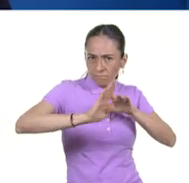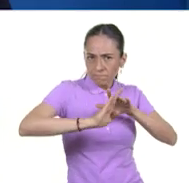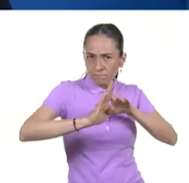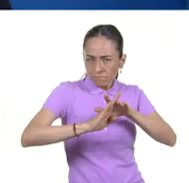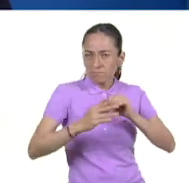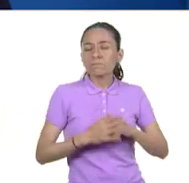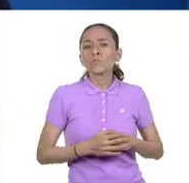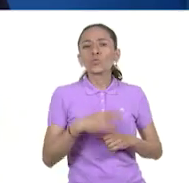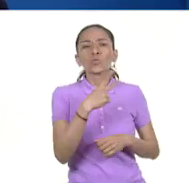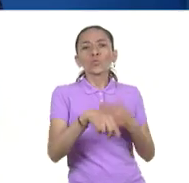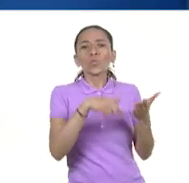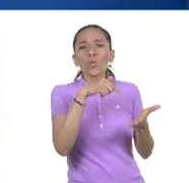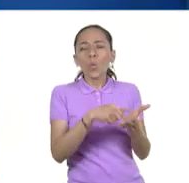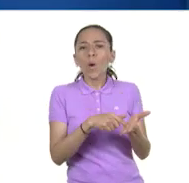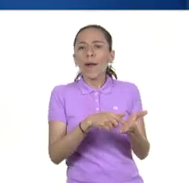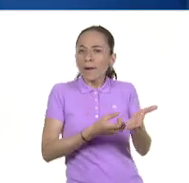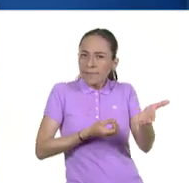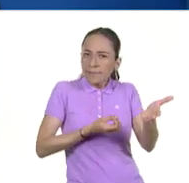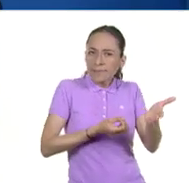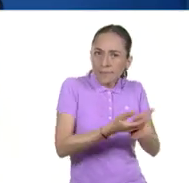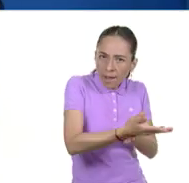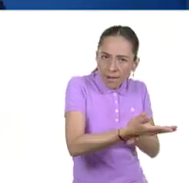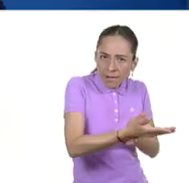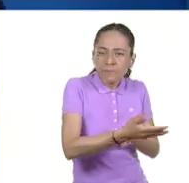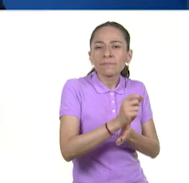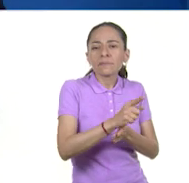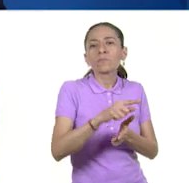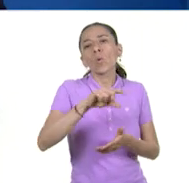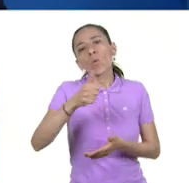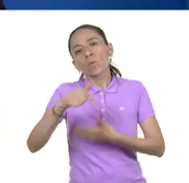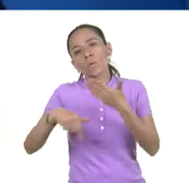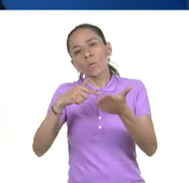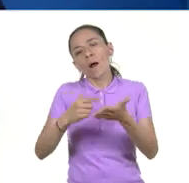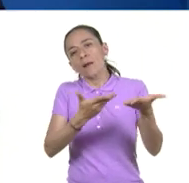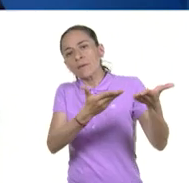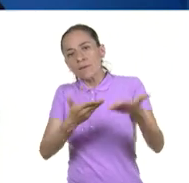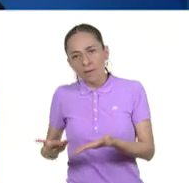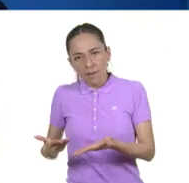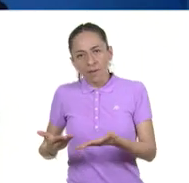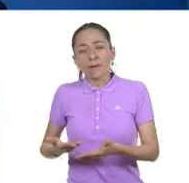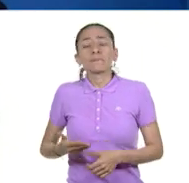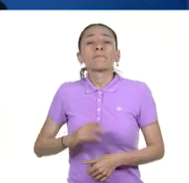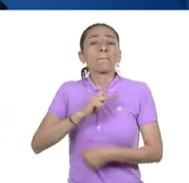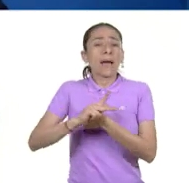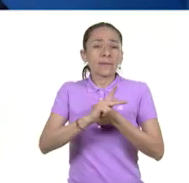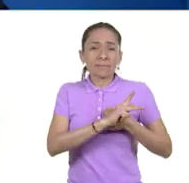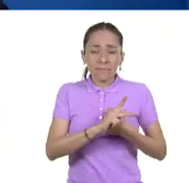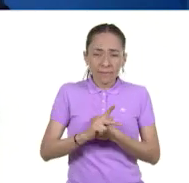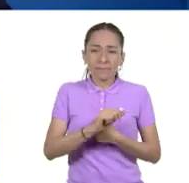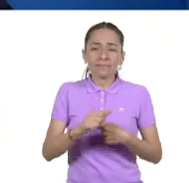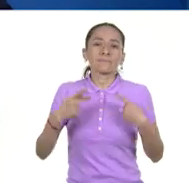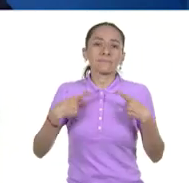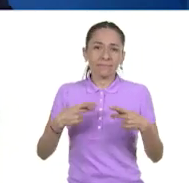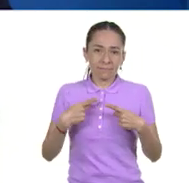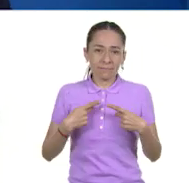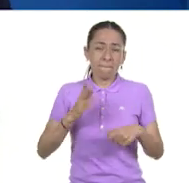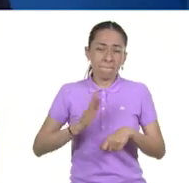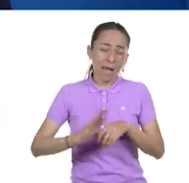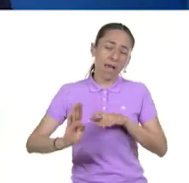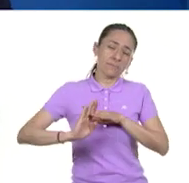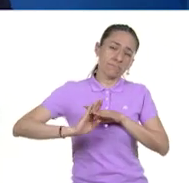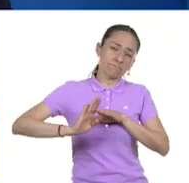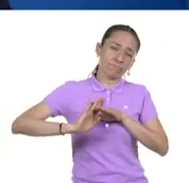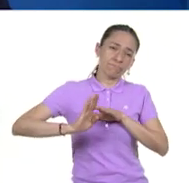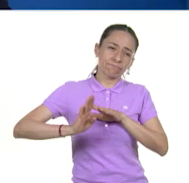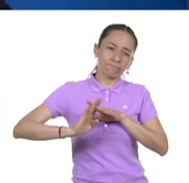salida y lugares de llegada. Cuando en los países lo que predomina es la salida de las personas, a estos países